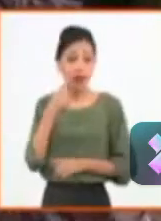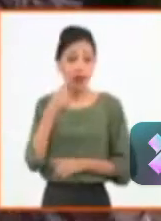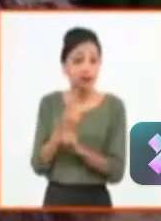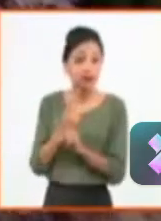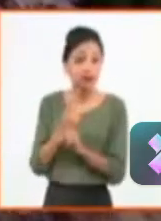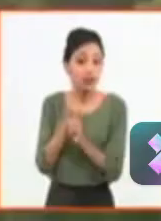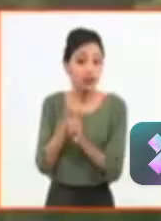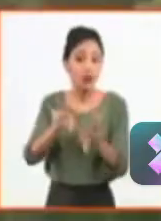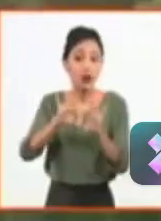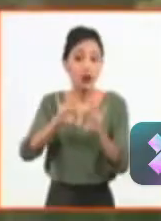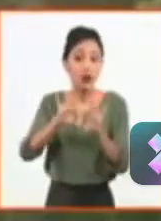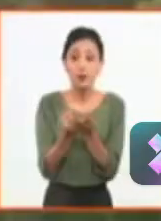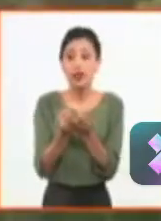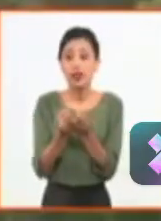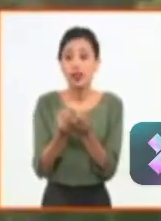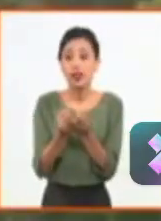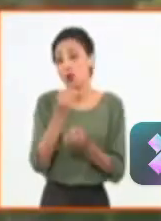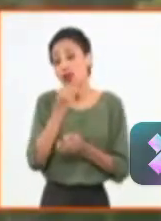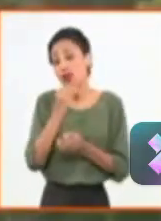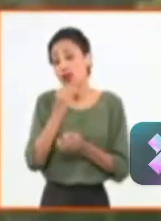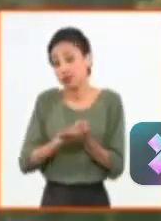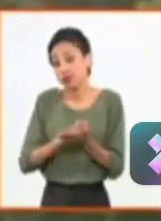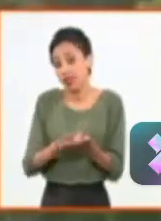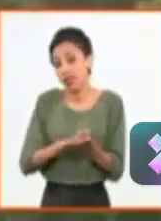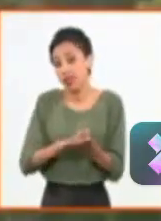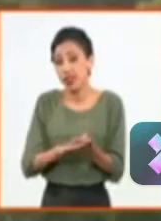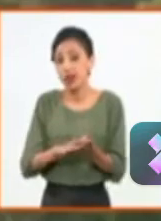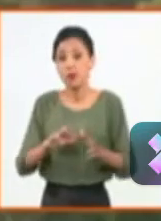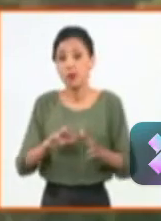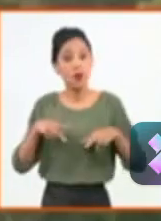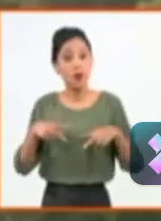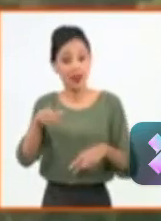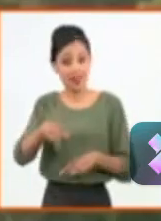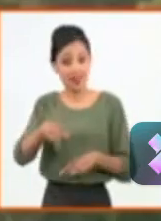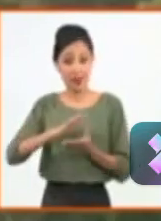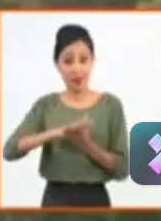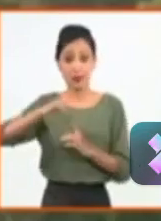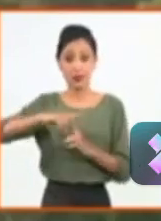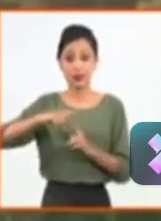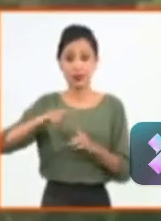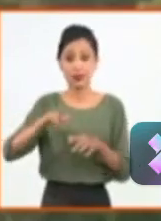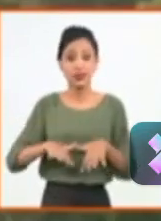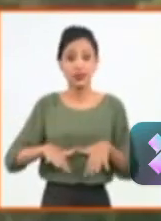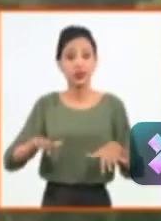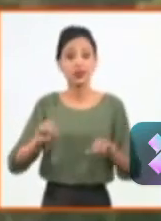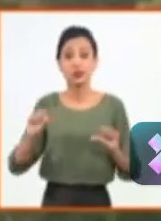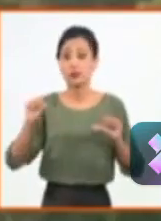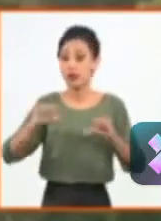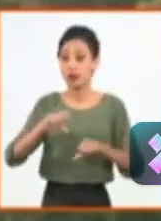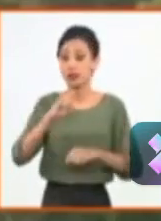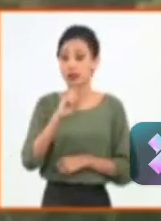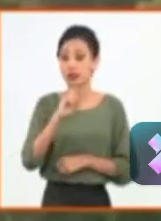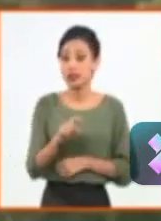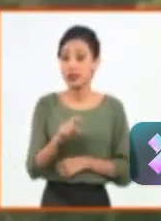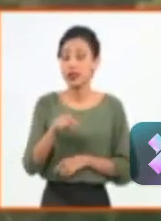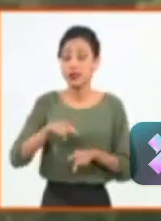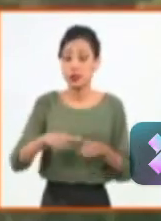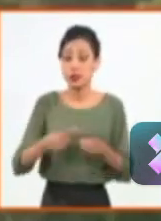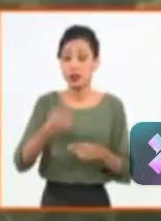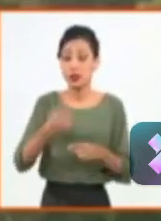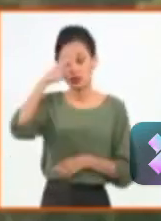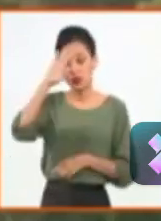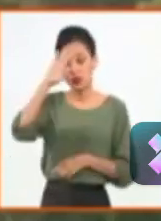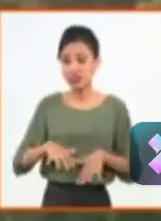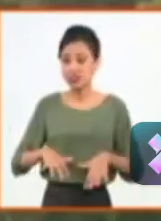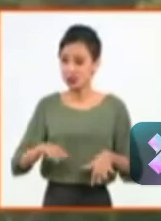los familiares. Sin lugar a dudas, poder regresar a la tierra en un contexto epidemiológico tan difícil como el que vive el país, como el que vive el